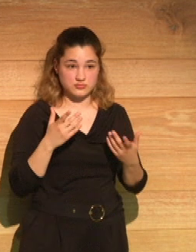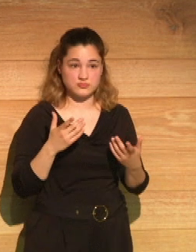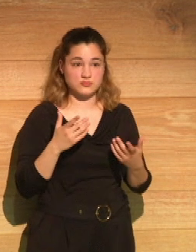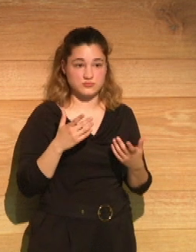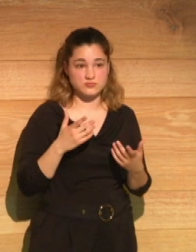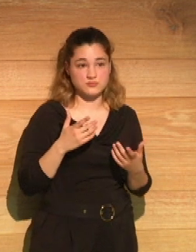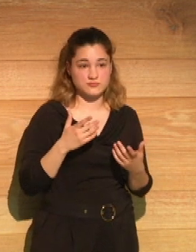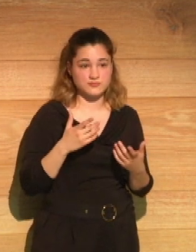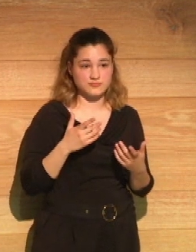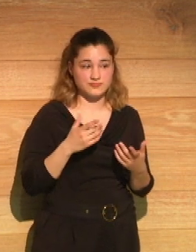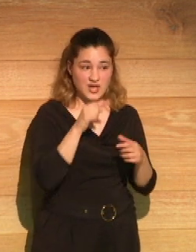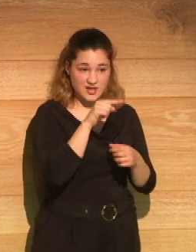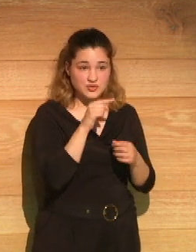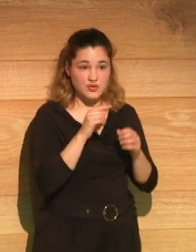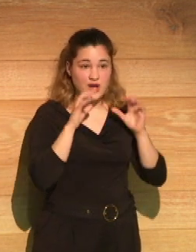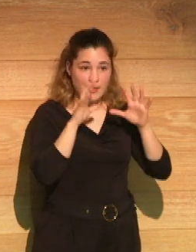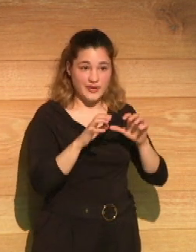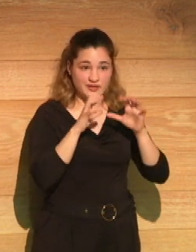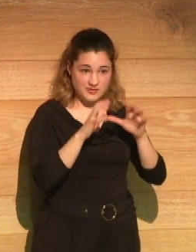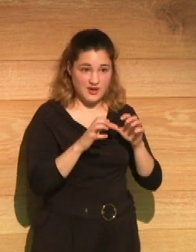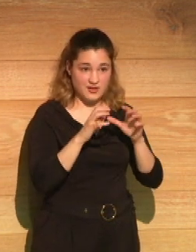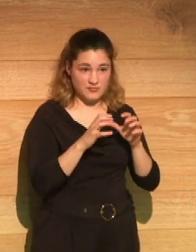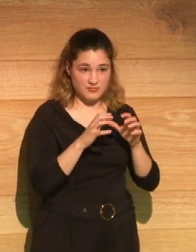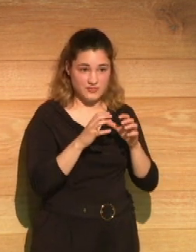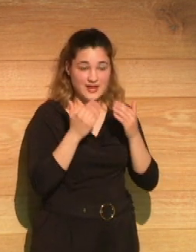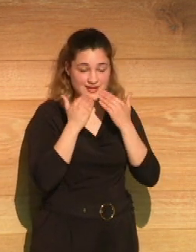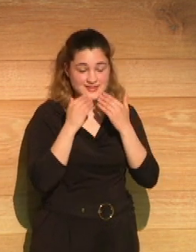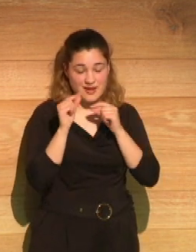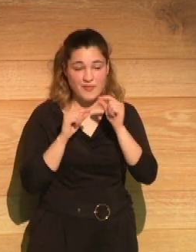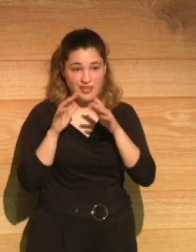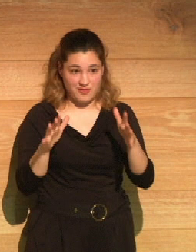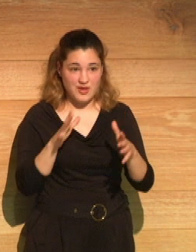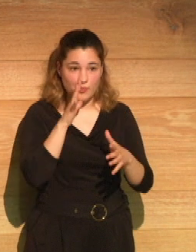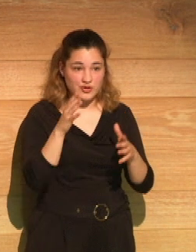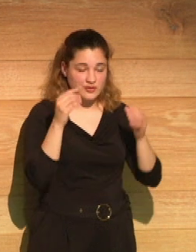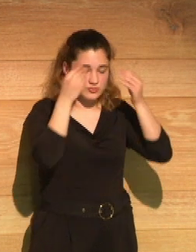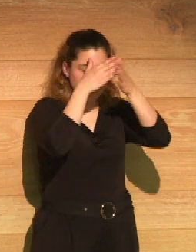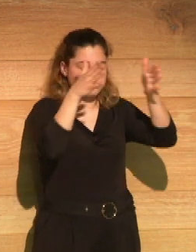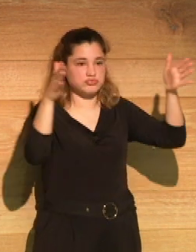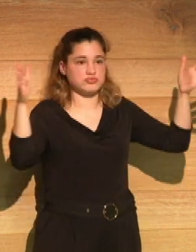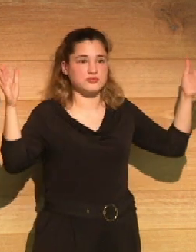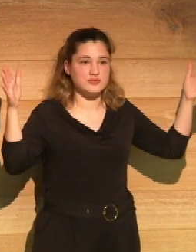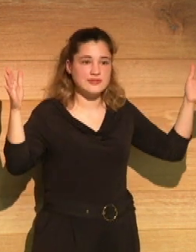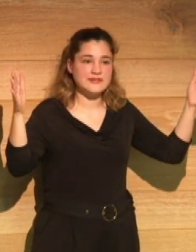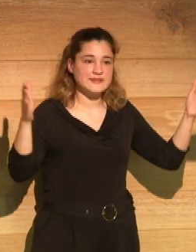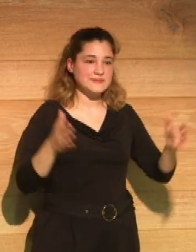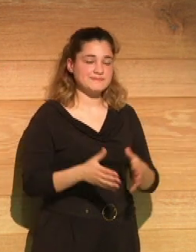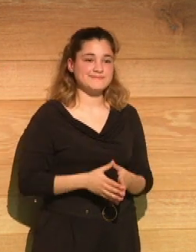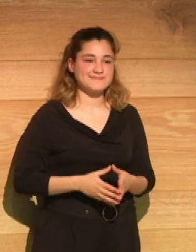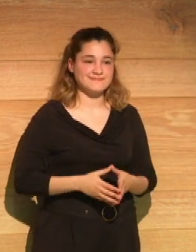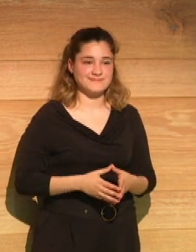de la pandemia, porque definitivamente nos abre los horizontes y nos llama